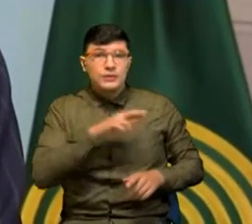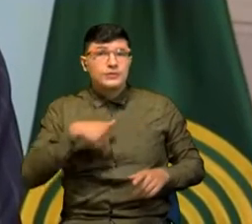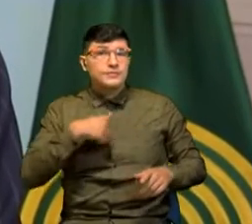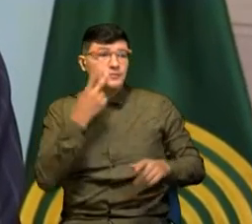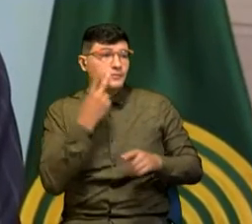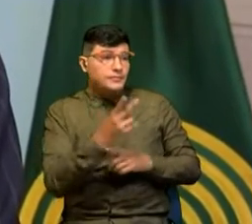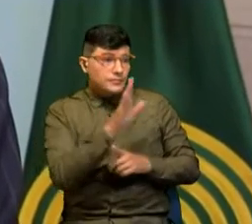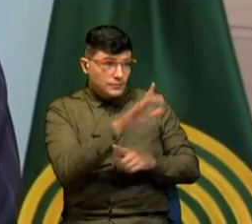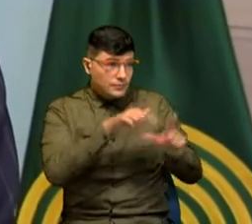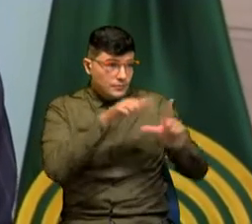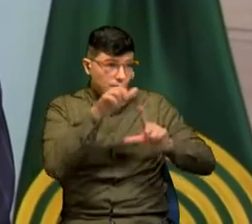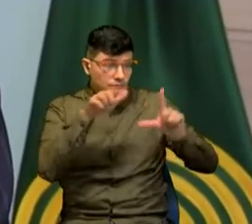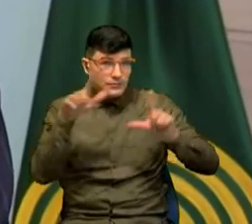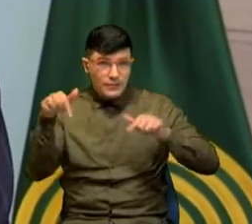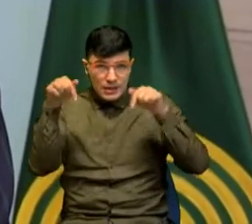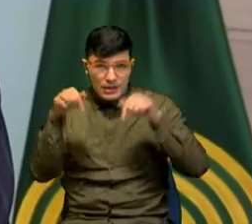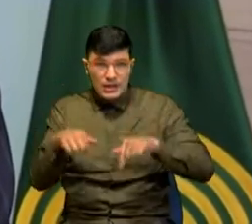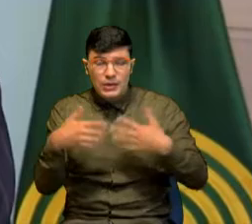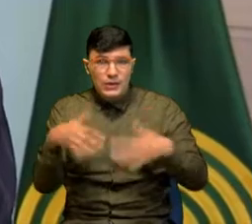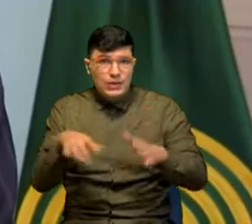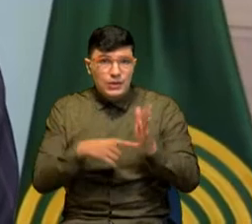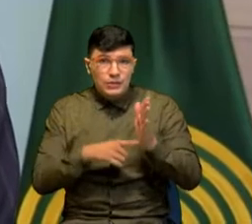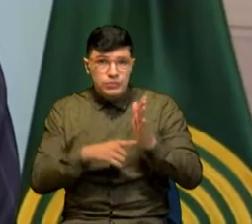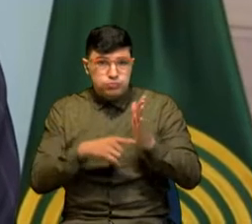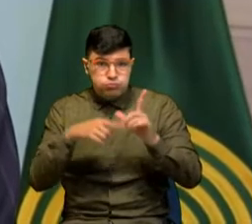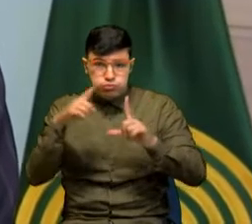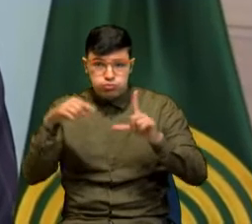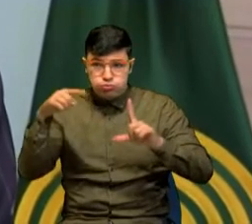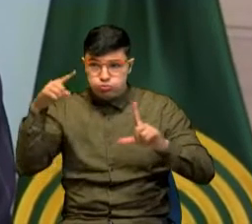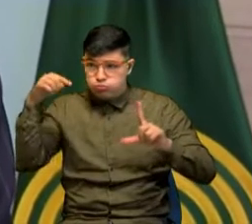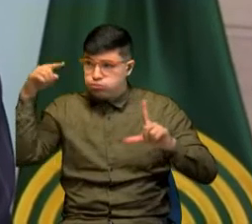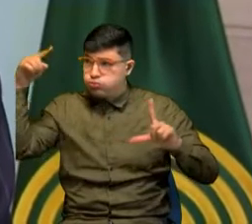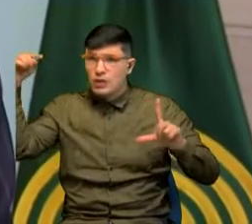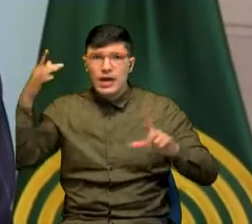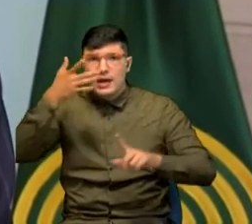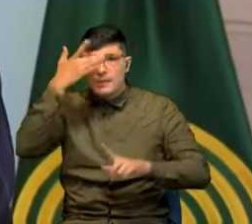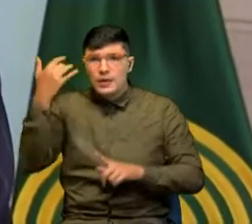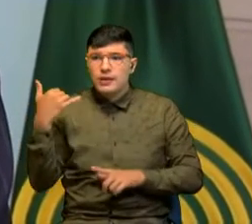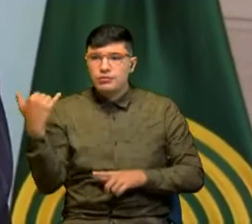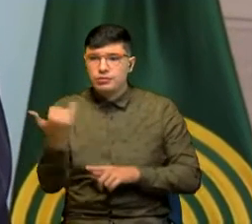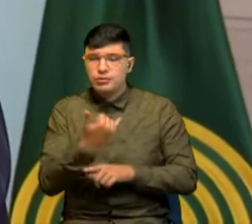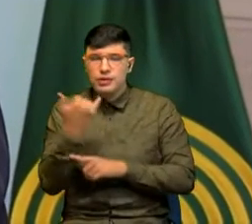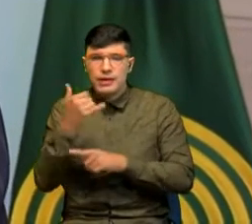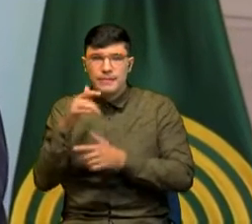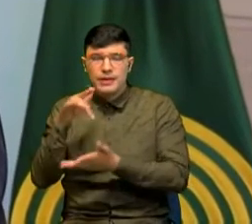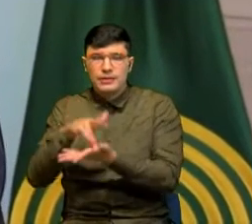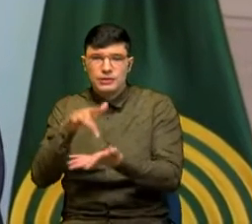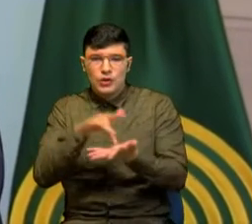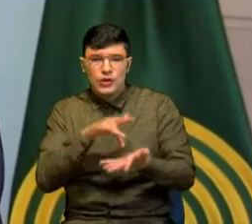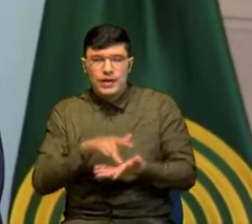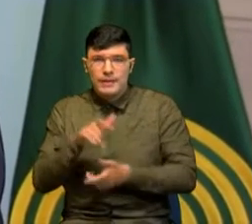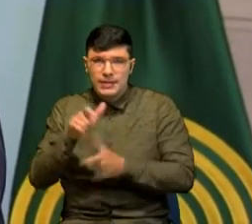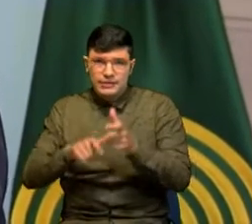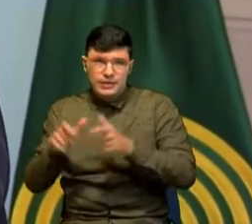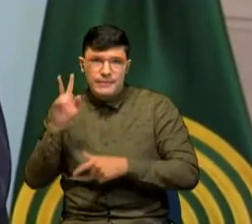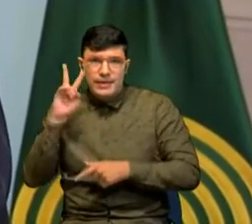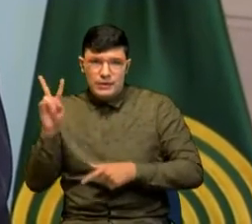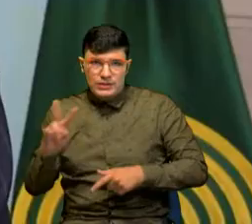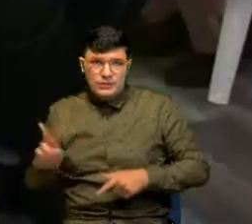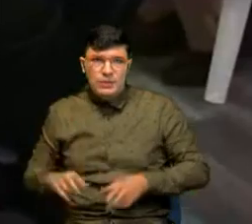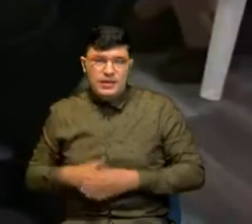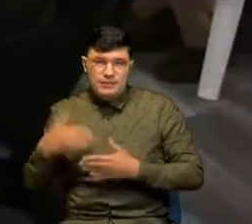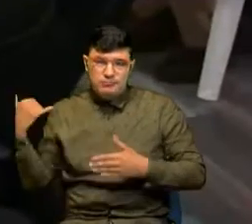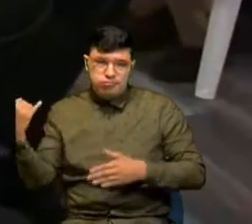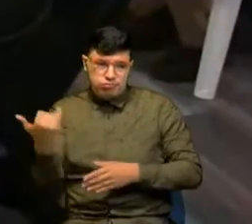estadísticas se han disparado un poco por la presencia de los inmigrantes venezolanos. Se nos